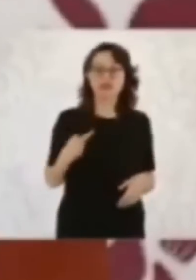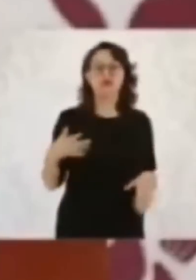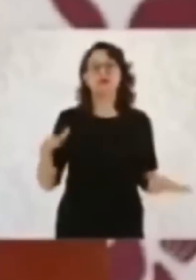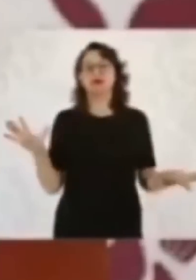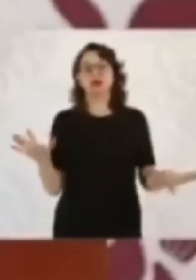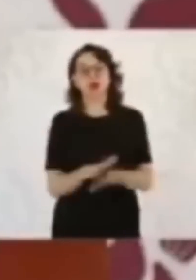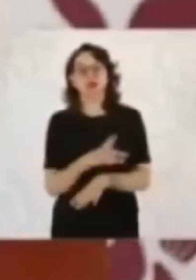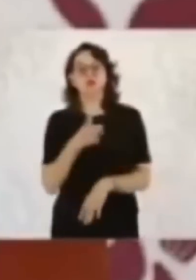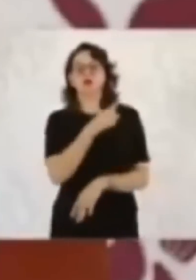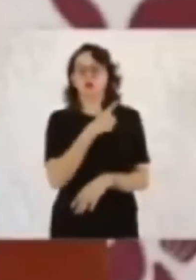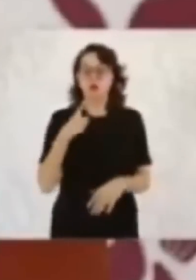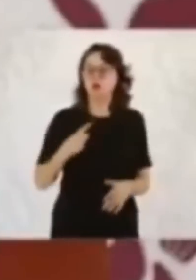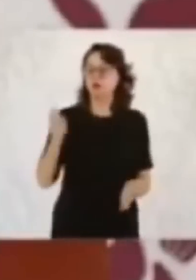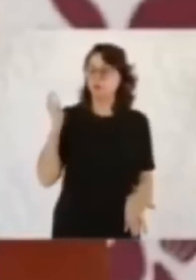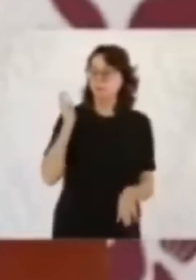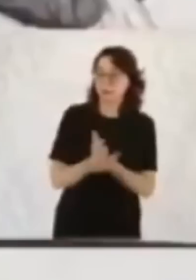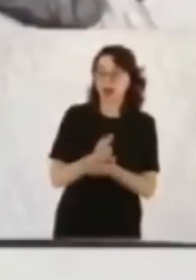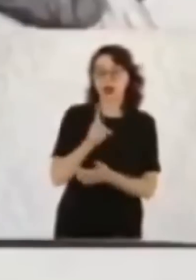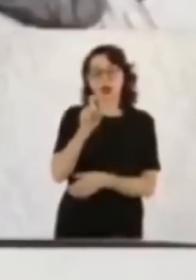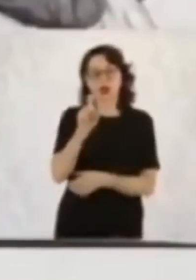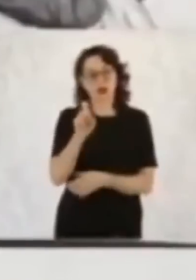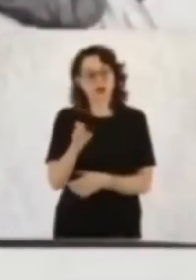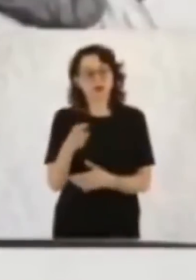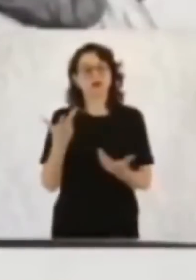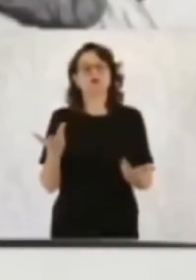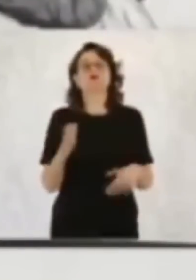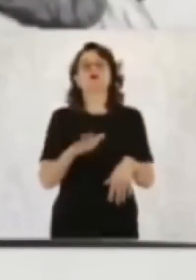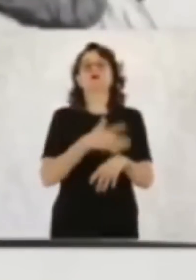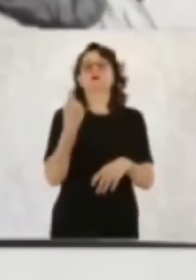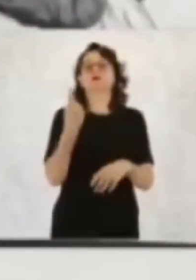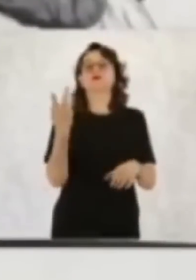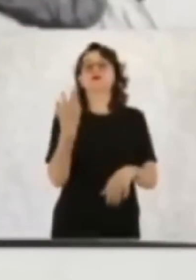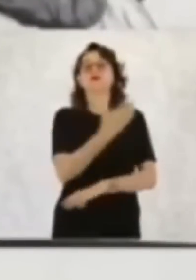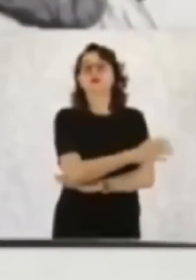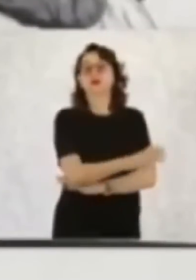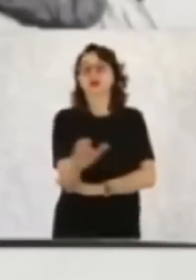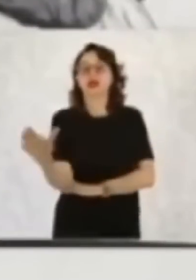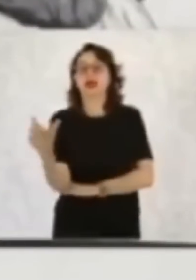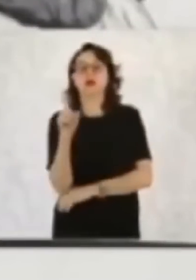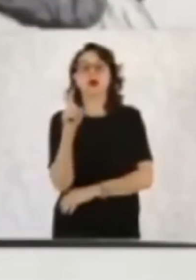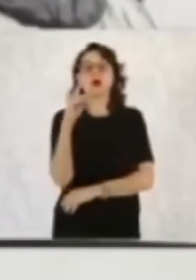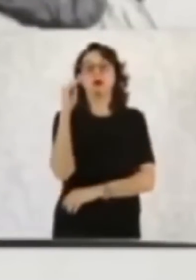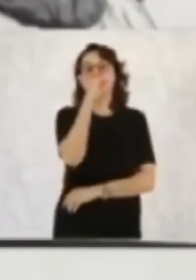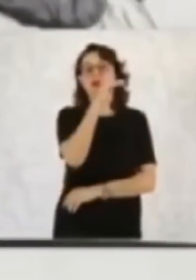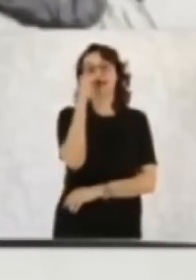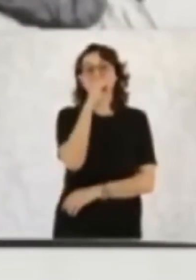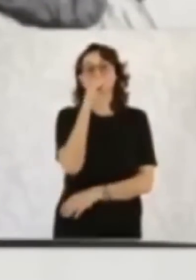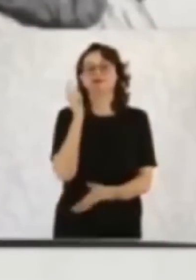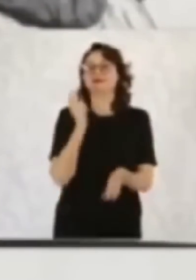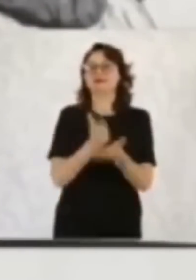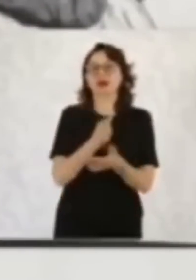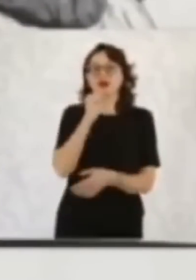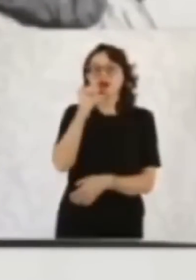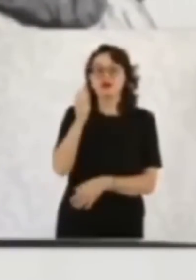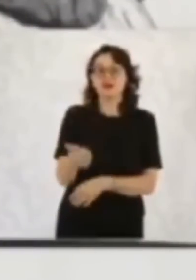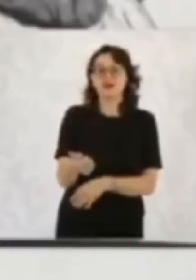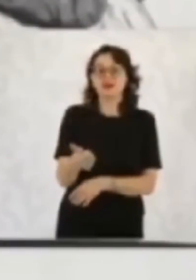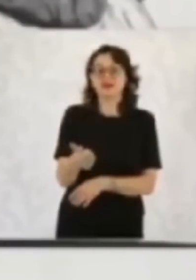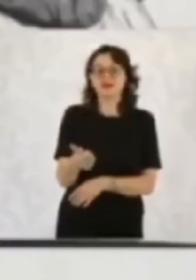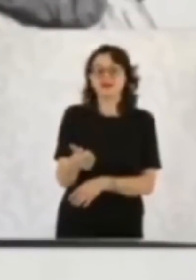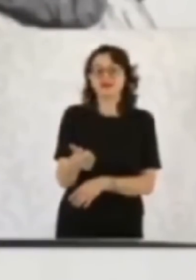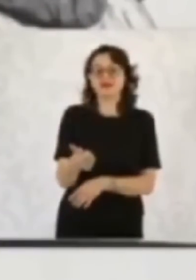para que tengan que pagar el agua, porque el agua para riego no tiene costo, no tiene pago de